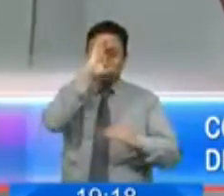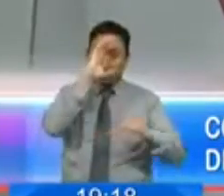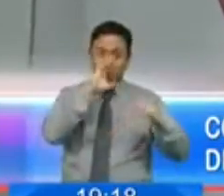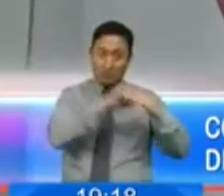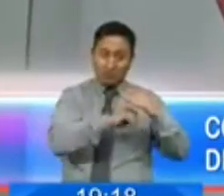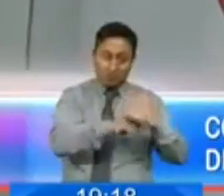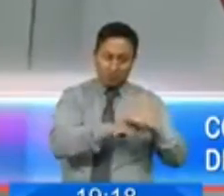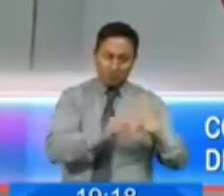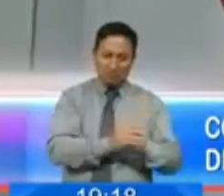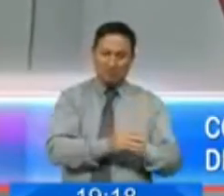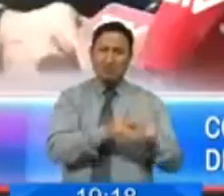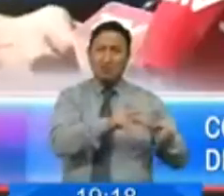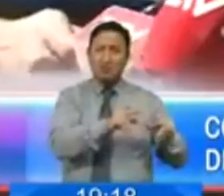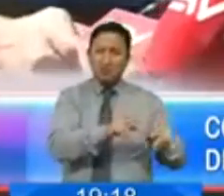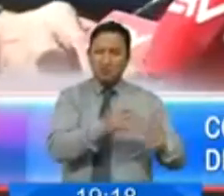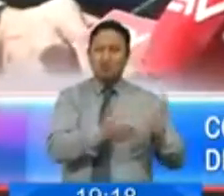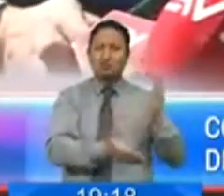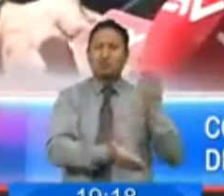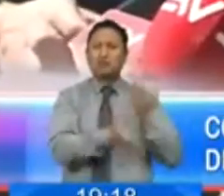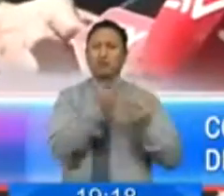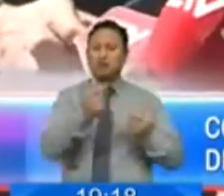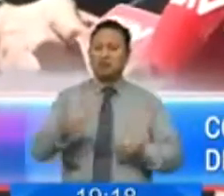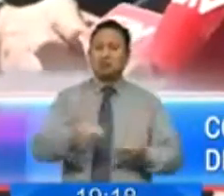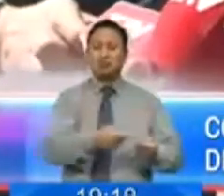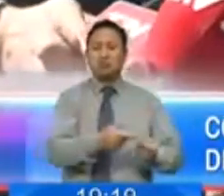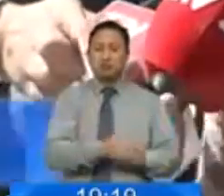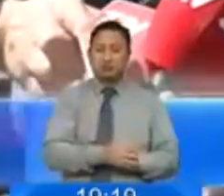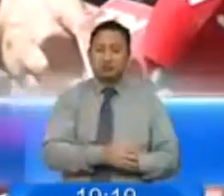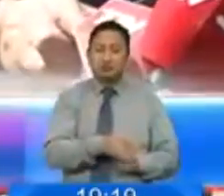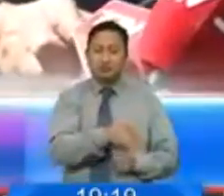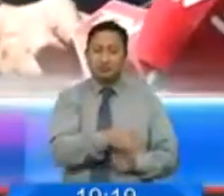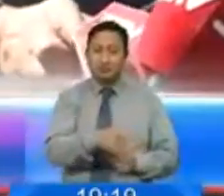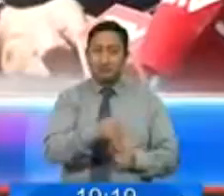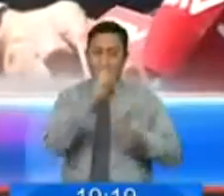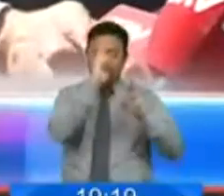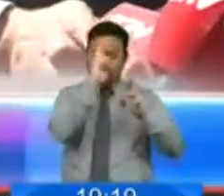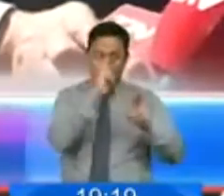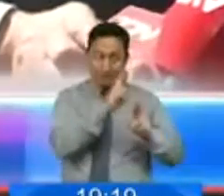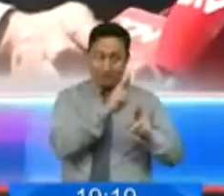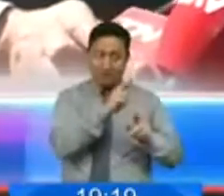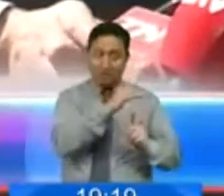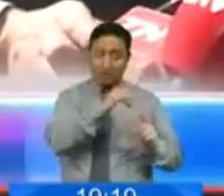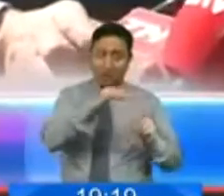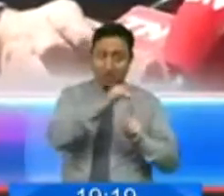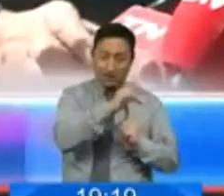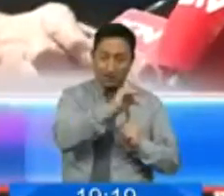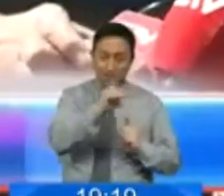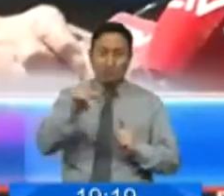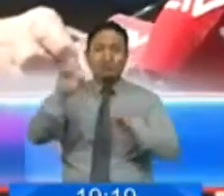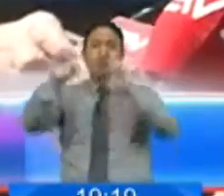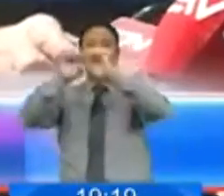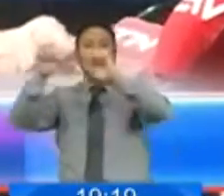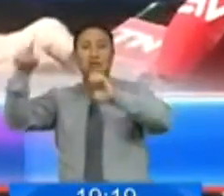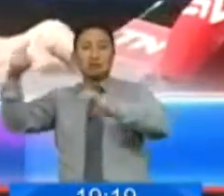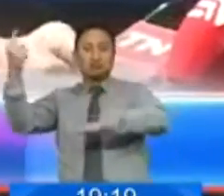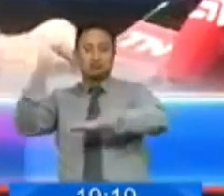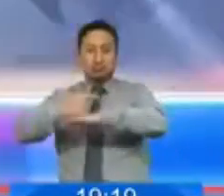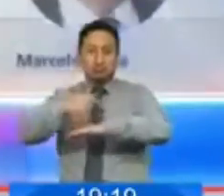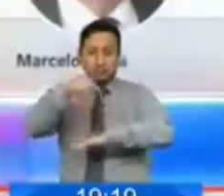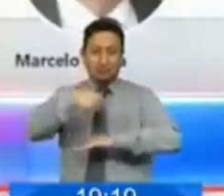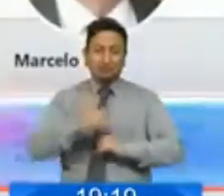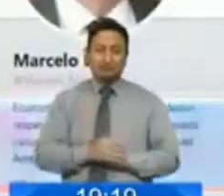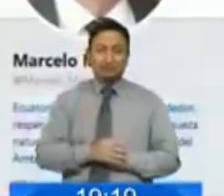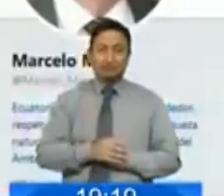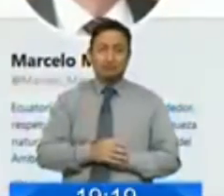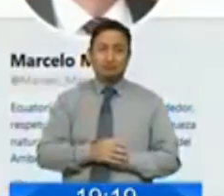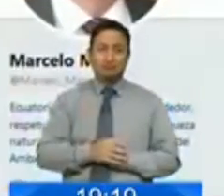de fragilidad ambiental. Responde a intereses no de ambiente, sino de empresas transnacionales que están imponiéndose en territorios.